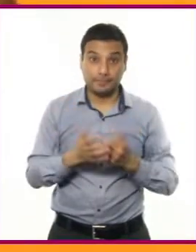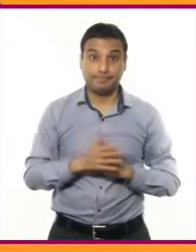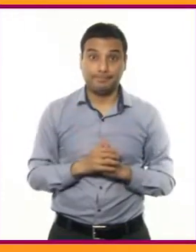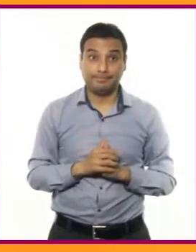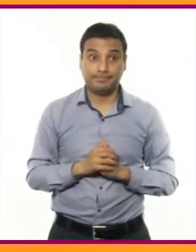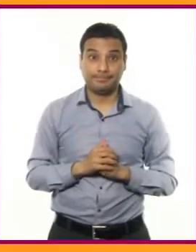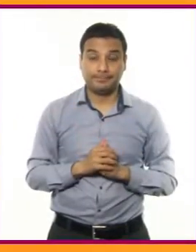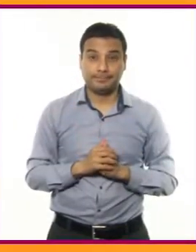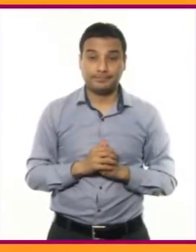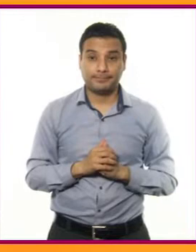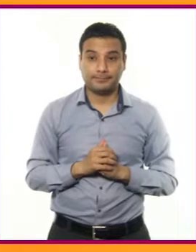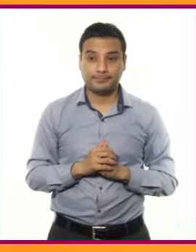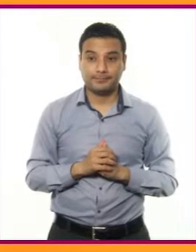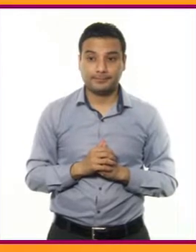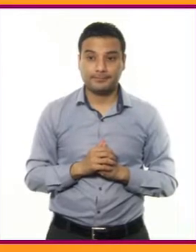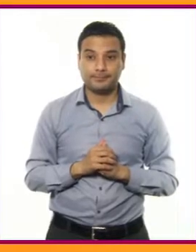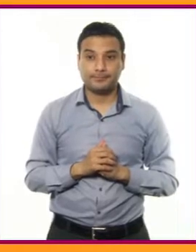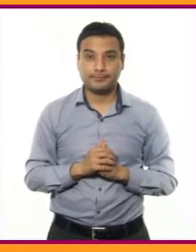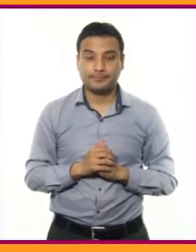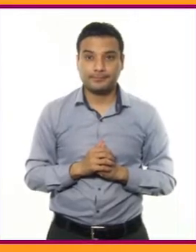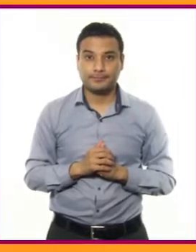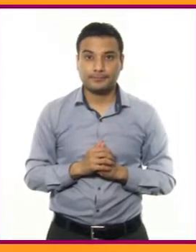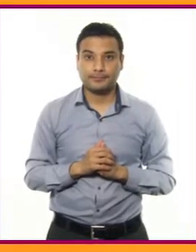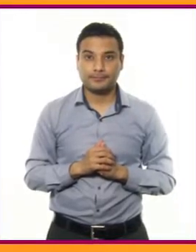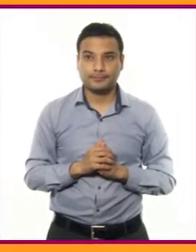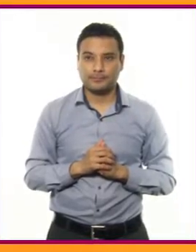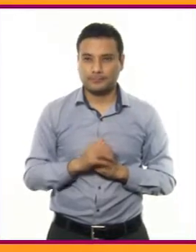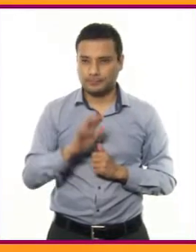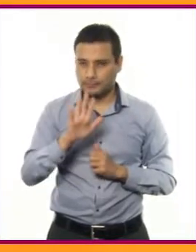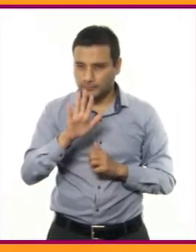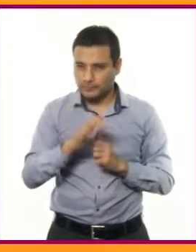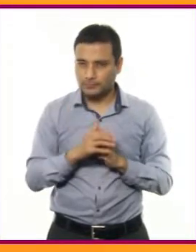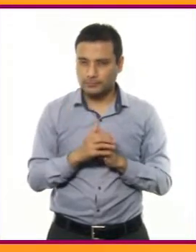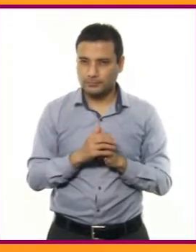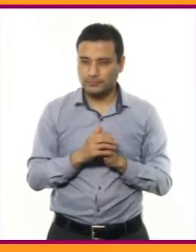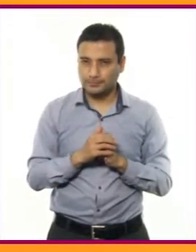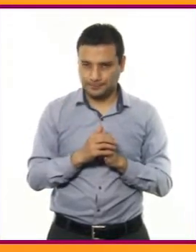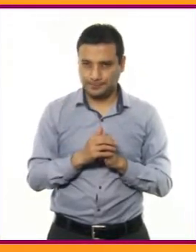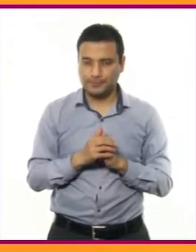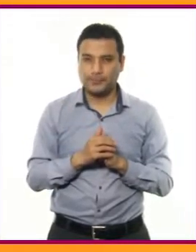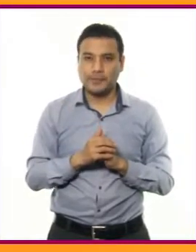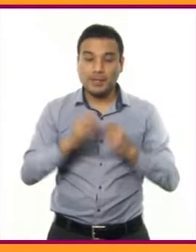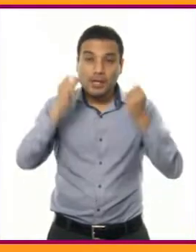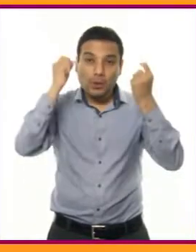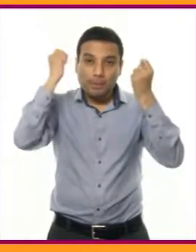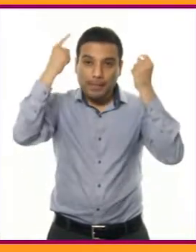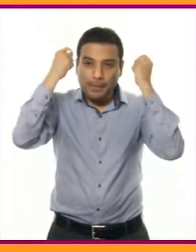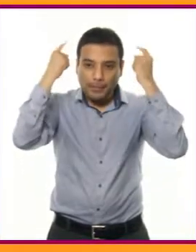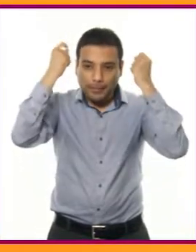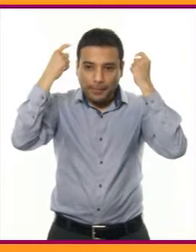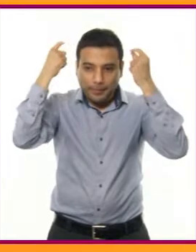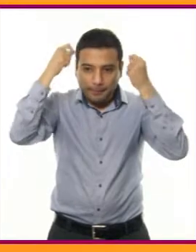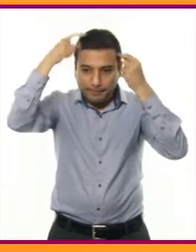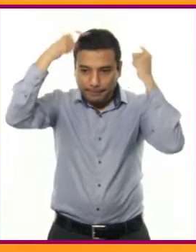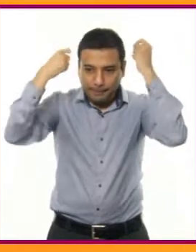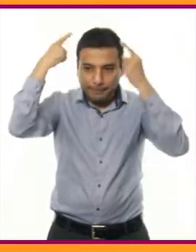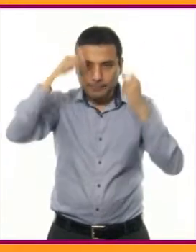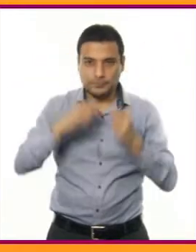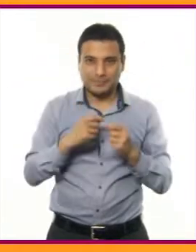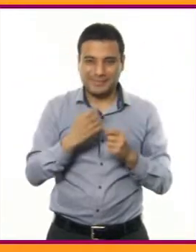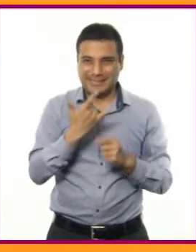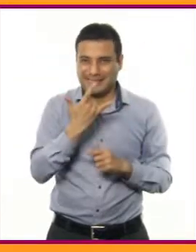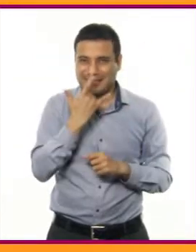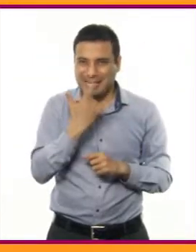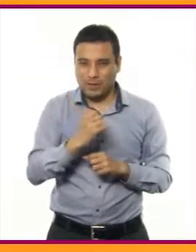Como no funcionan de la misma manera que un neurotransmisor, las neuronas mandan mensajes anormales y causan